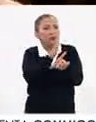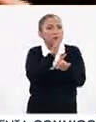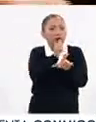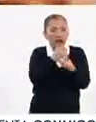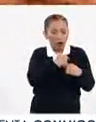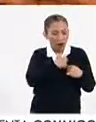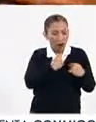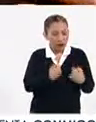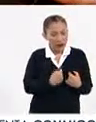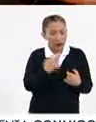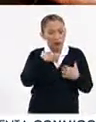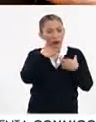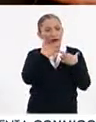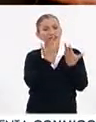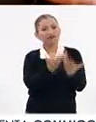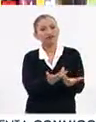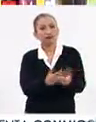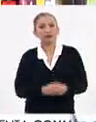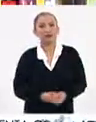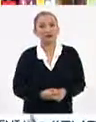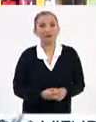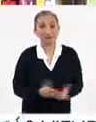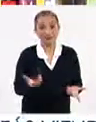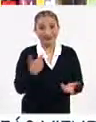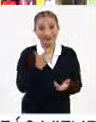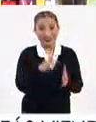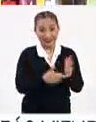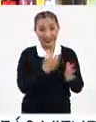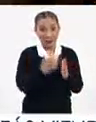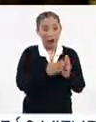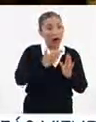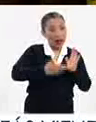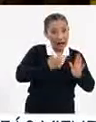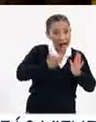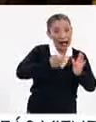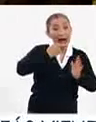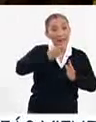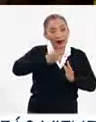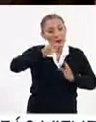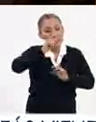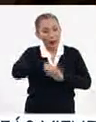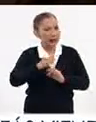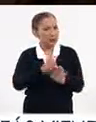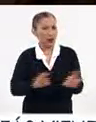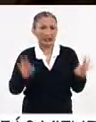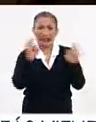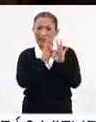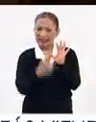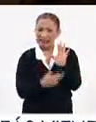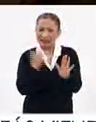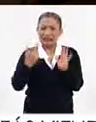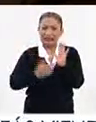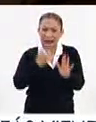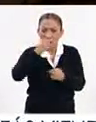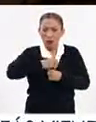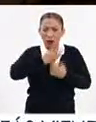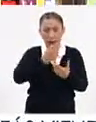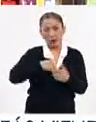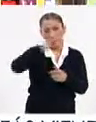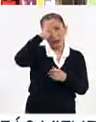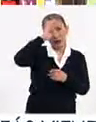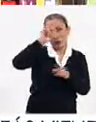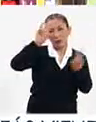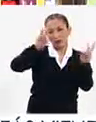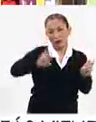el corazón me vieses deseaba. Claro, y la repetición es importante. La repetición es fundamental. Yo estaba pensando, por ejemplo,